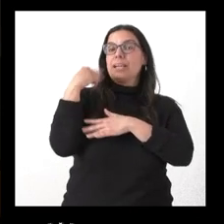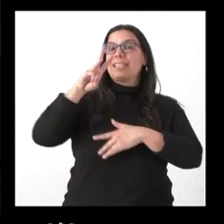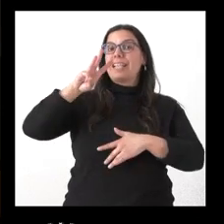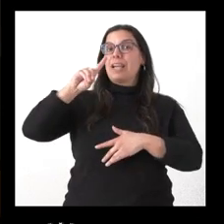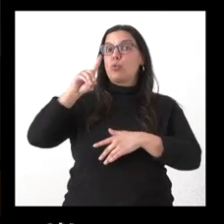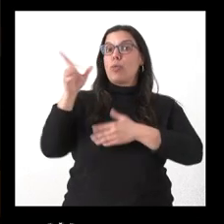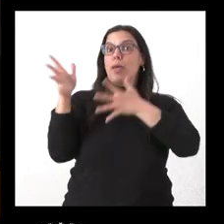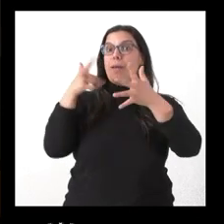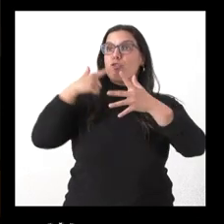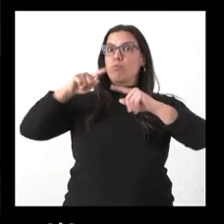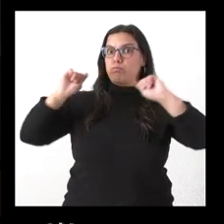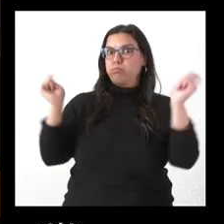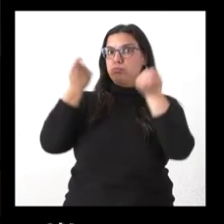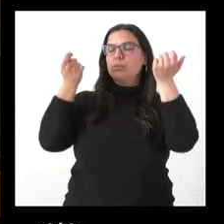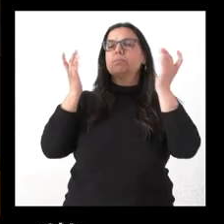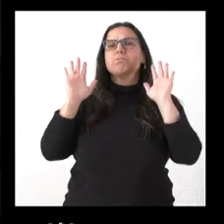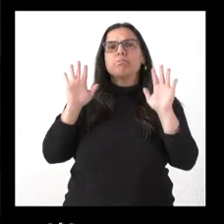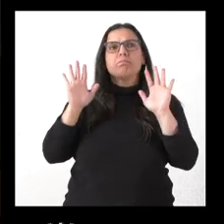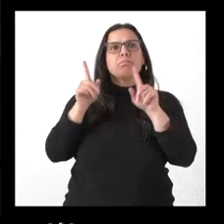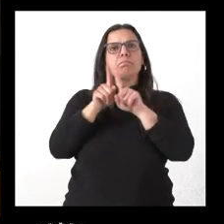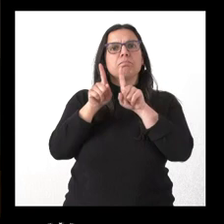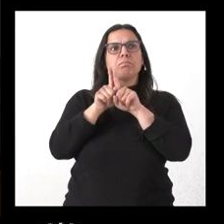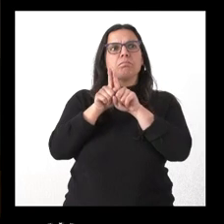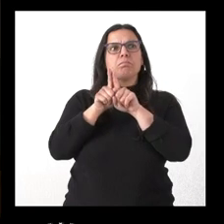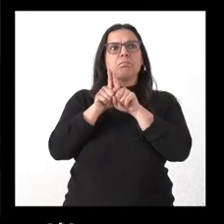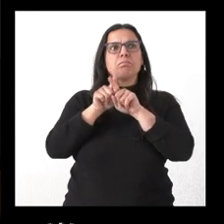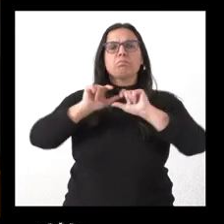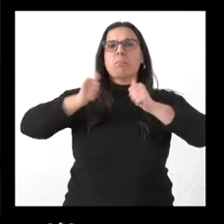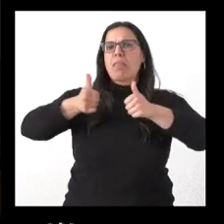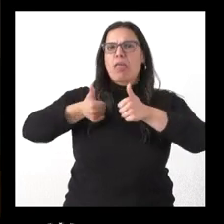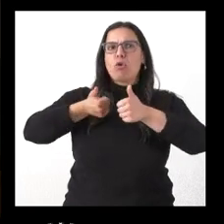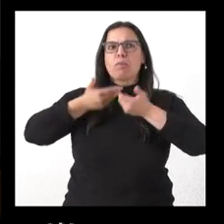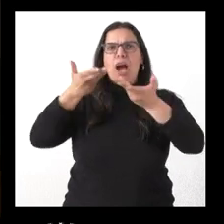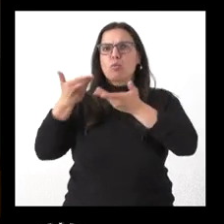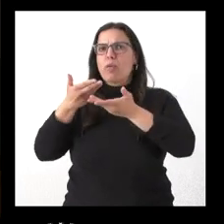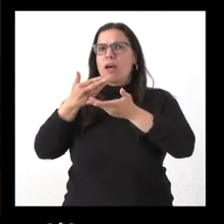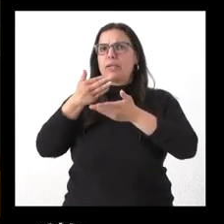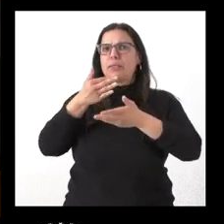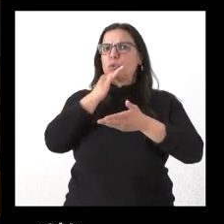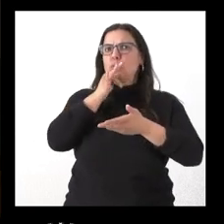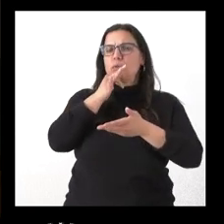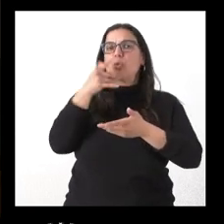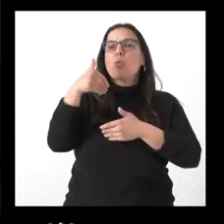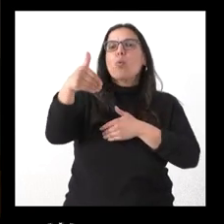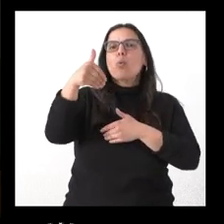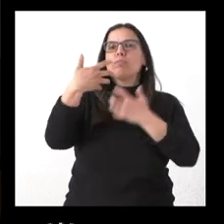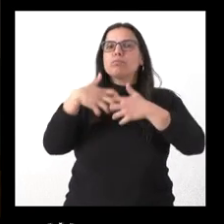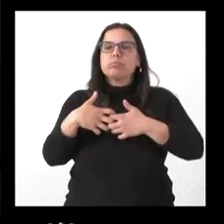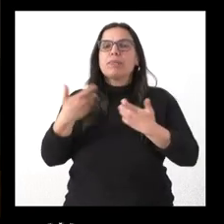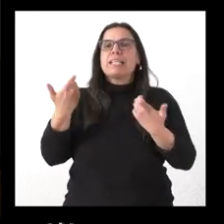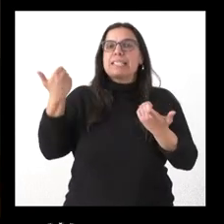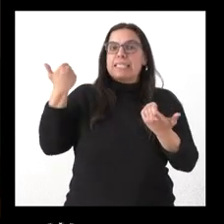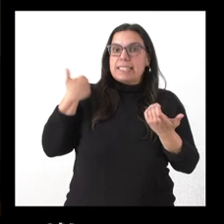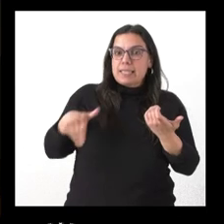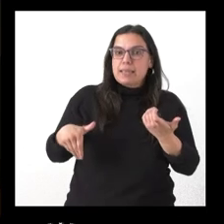marzo pero todavía estas ayudas no no están en marcha no sé cuándo se prevé que empiece a funcionar si se han adherido ya